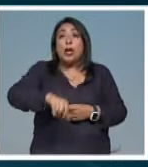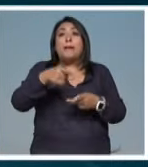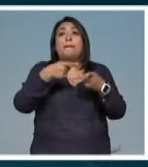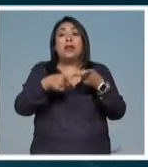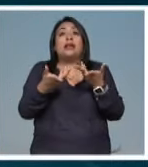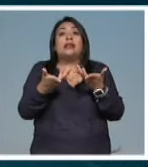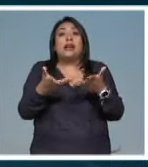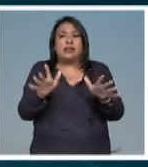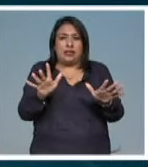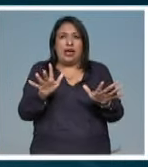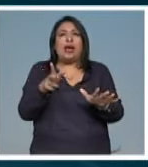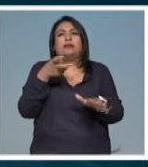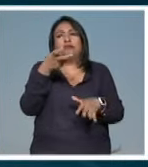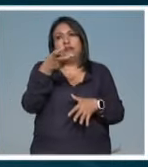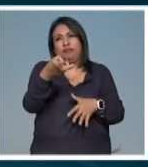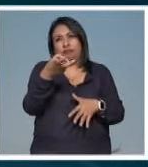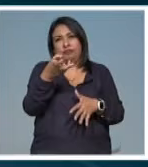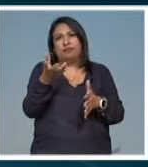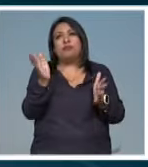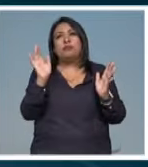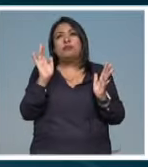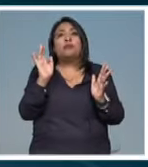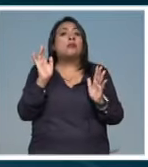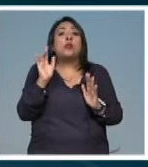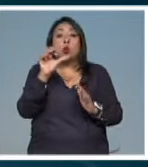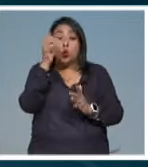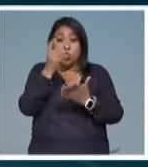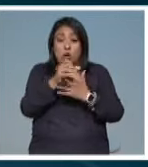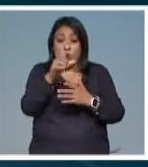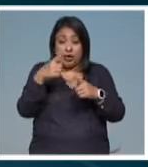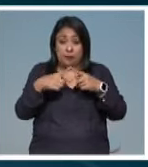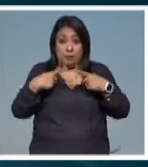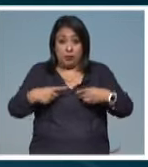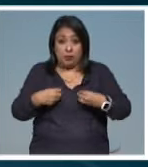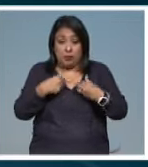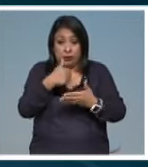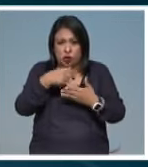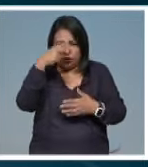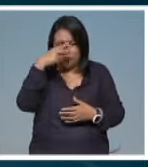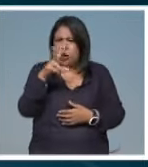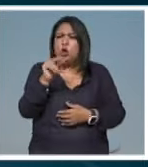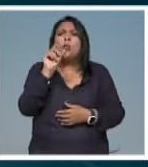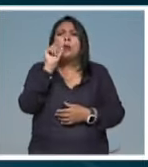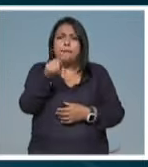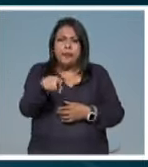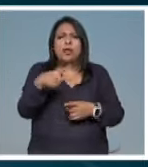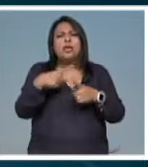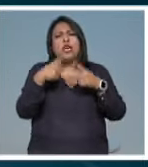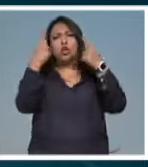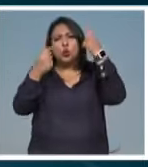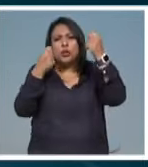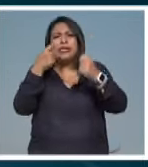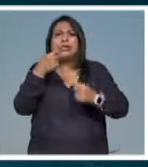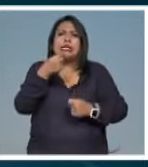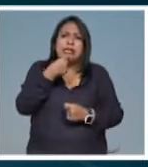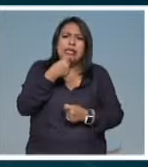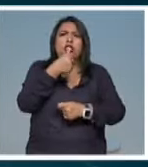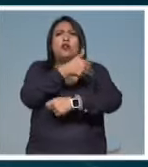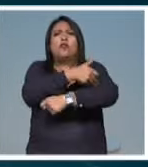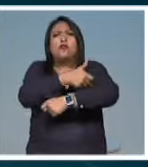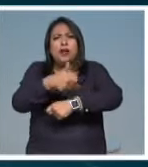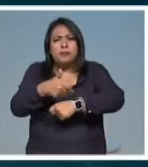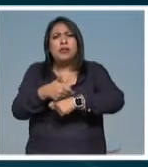a ponerse en marcha esta medida y esto no solamente para los habitantes de la Ciudad de México, sino también para los turistas, para los niños, para las familias